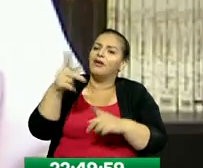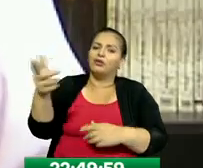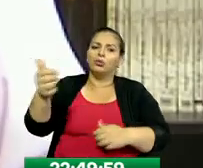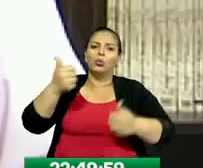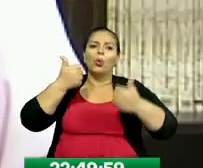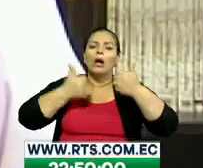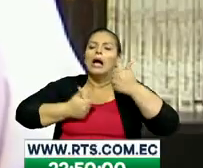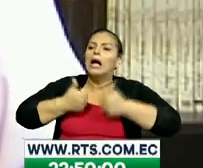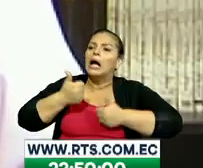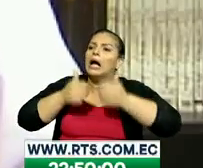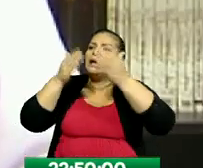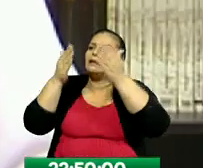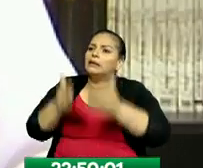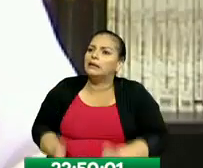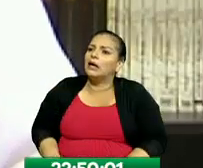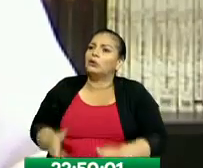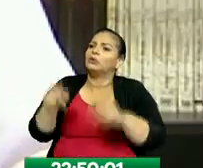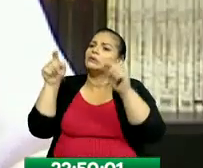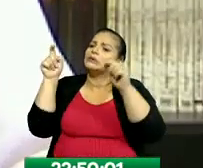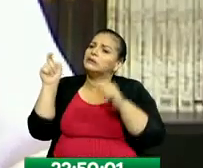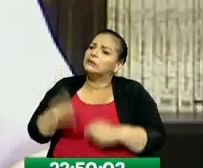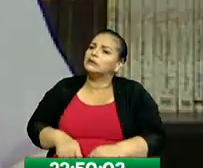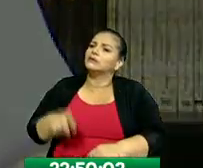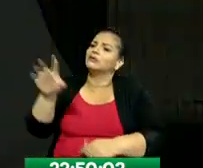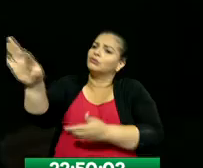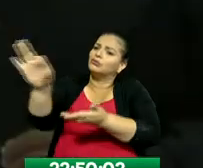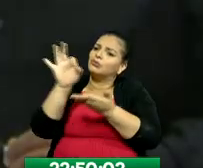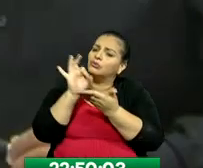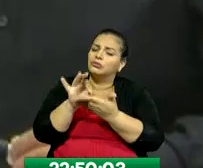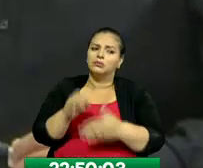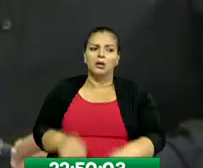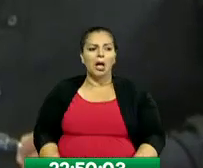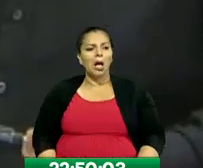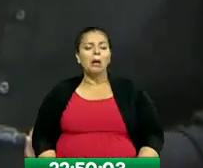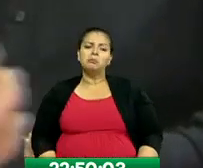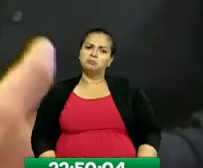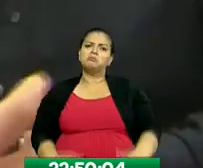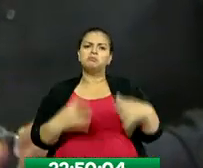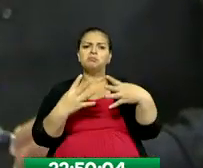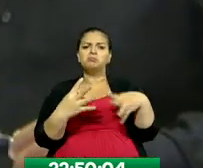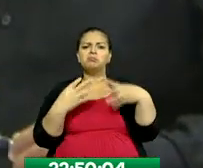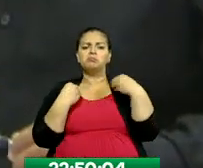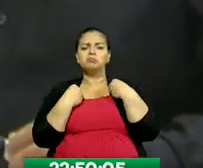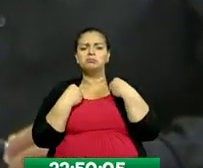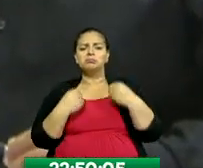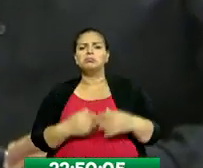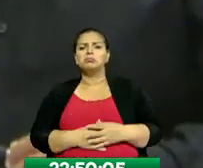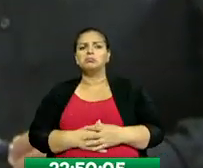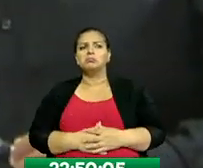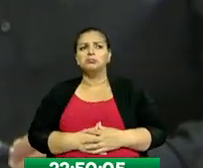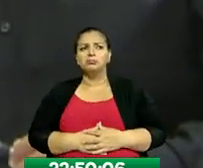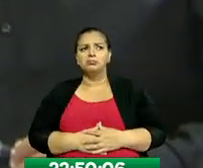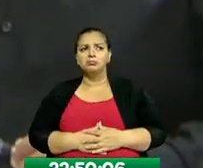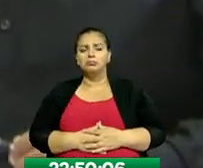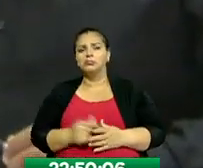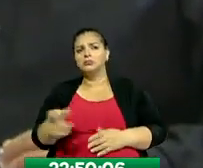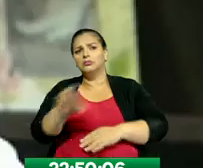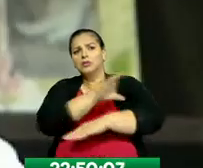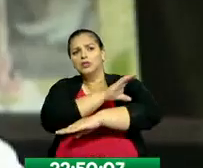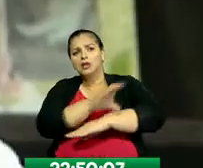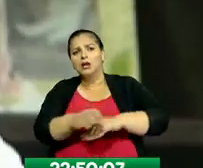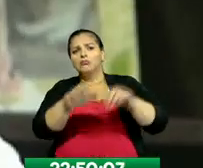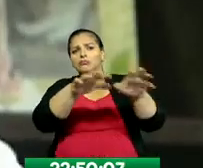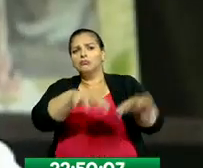candidato propio en el próximo proceso electoral. Luis Alvarado se enfocará en sacar adelante al sector agrícola,